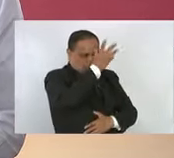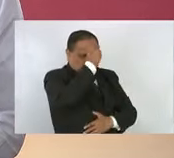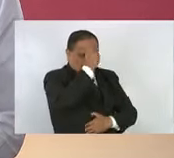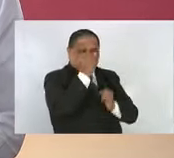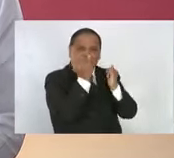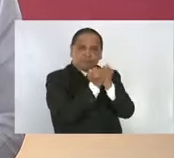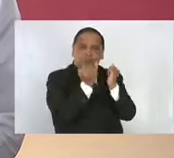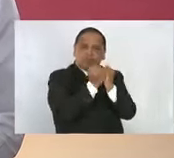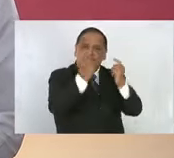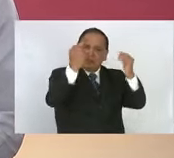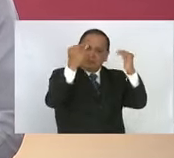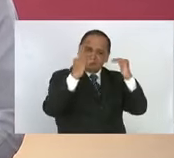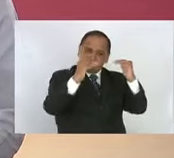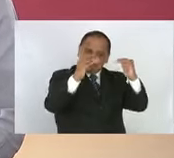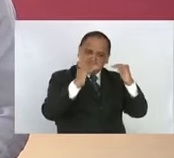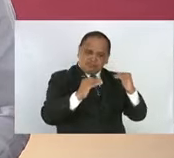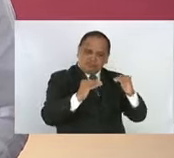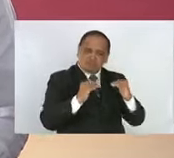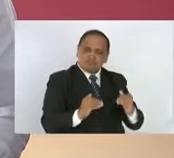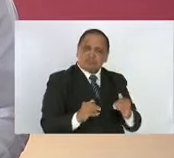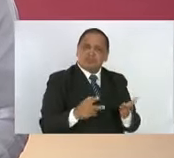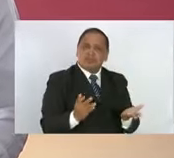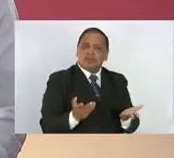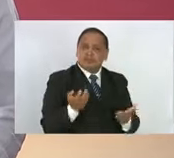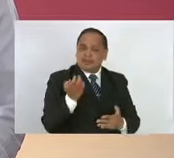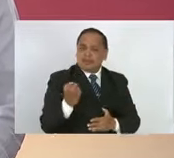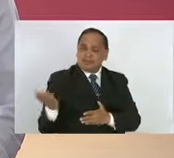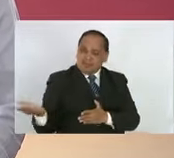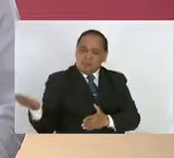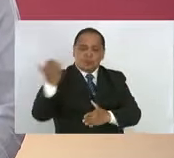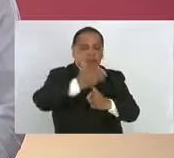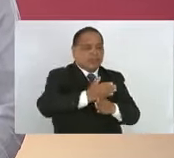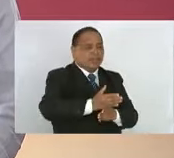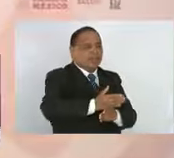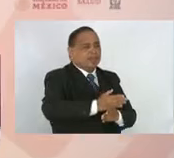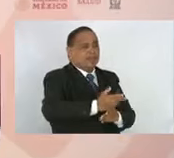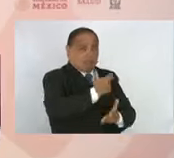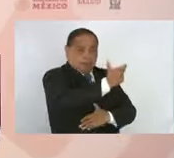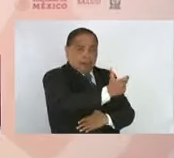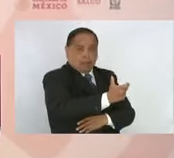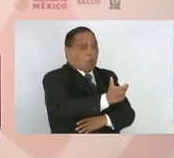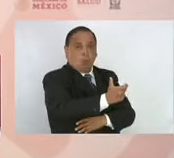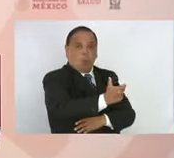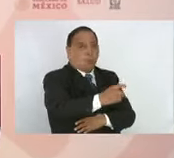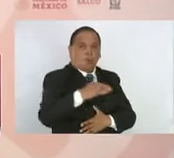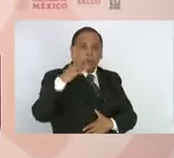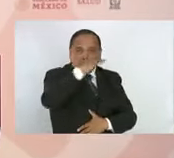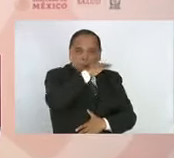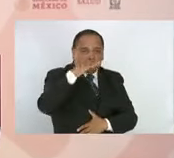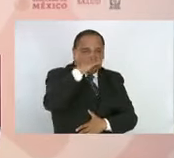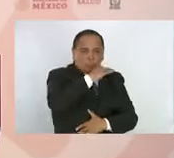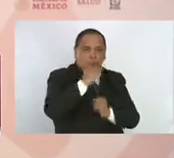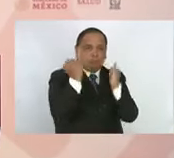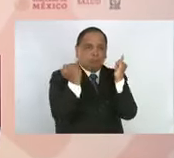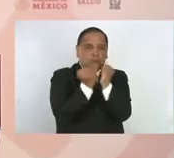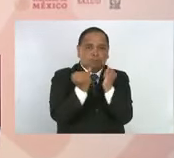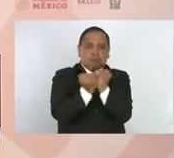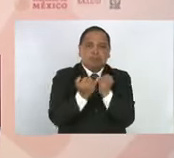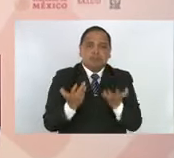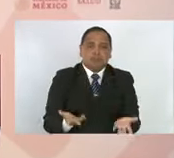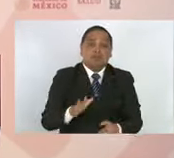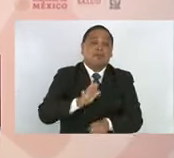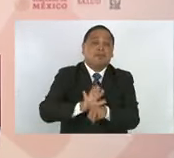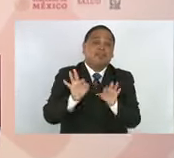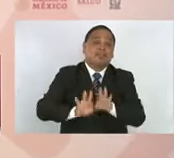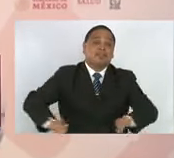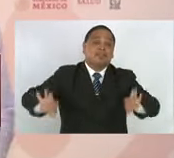niveles de escolaridad era gratuita, pero también era muy